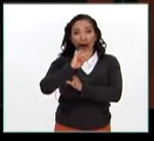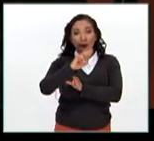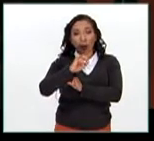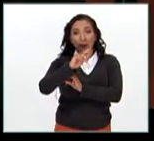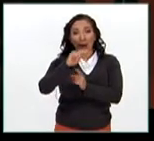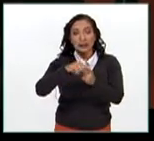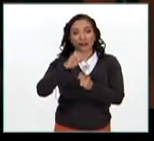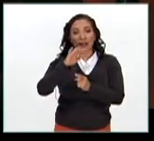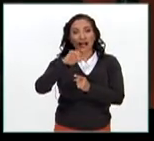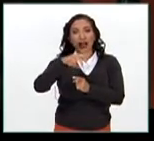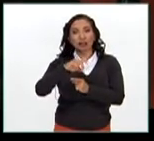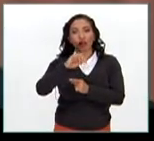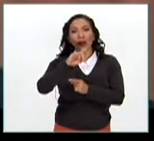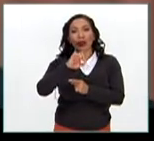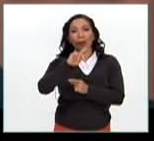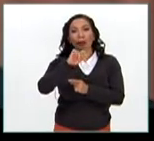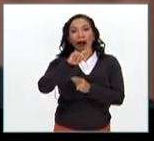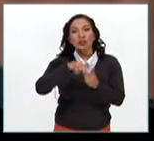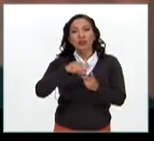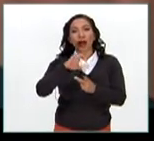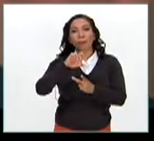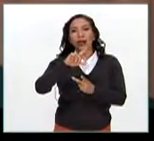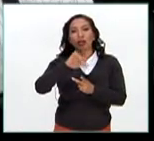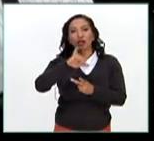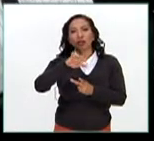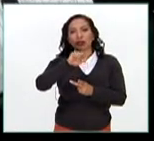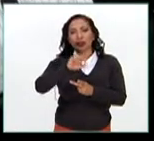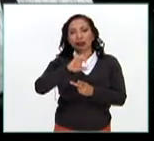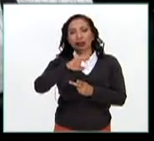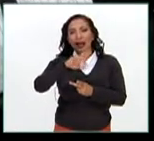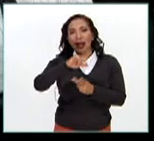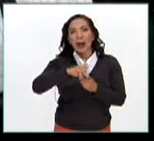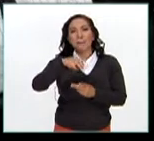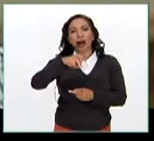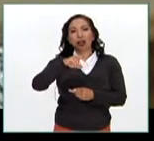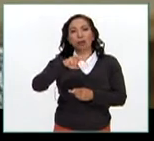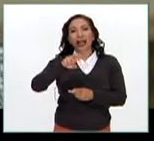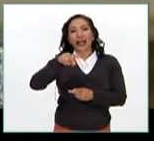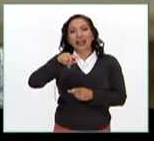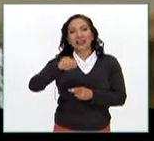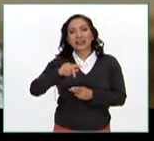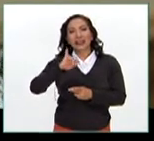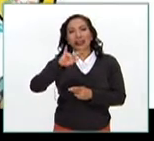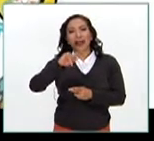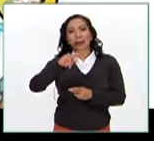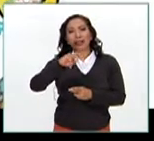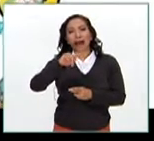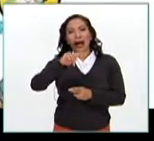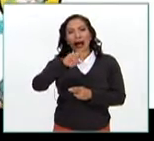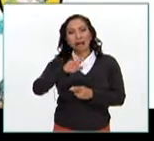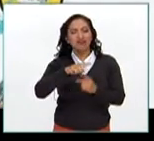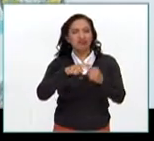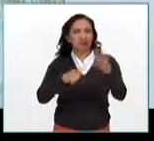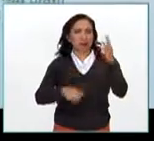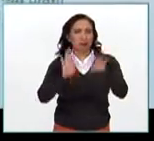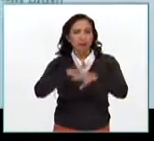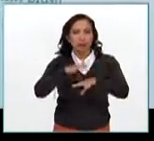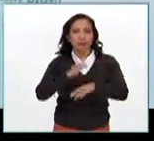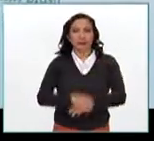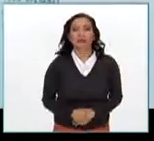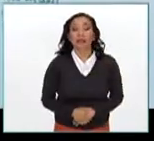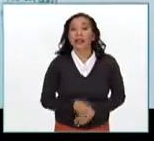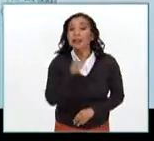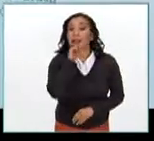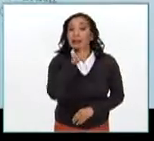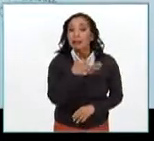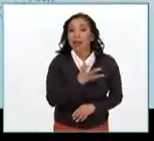Paz, Fernando del Paso, Camilo José Cela, Mario Benedetti, Ida Vitale, etc.,